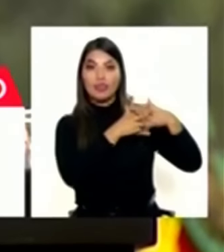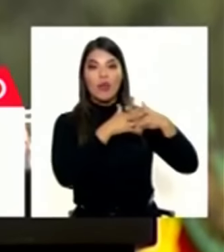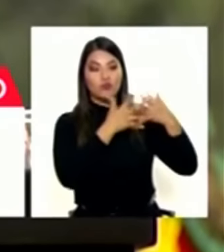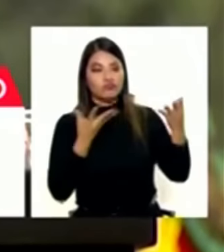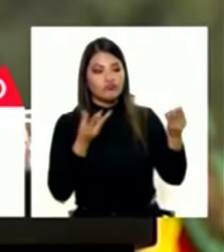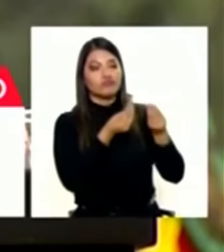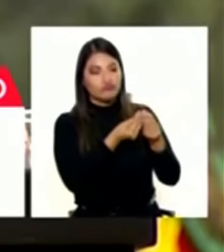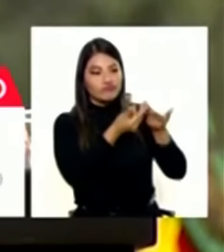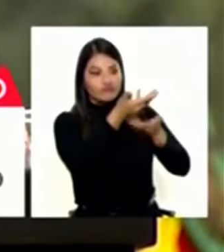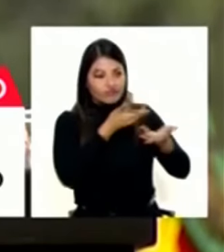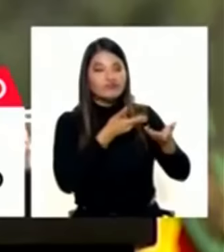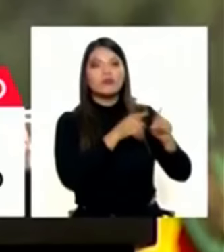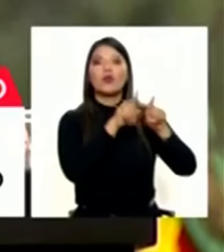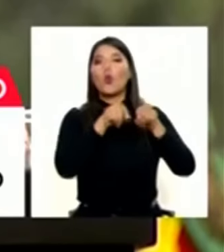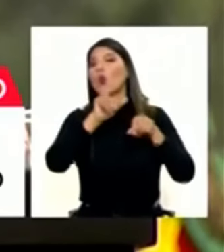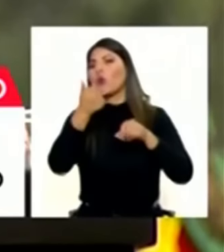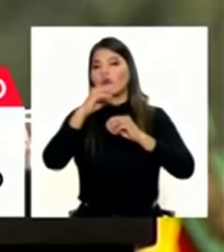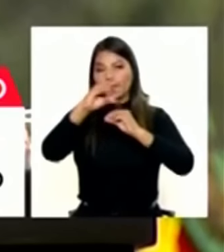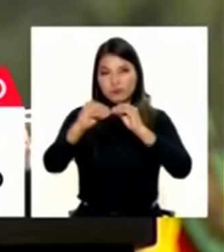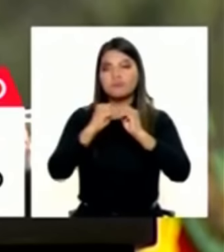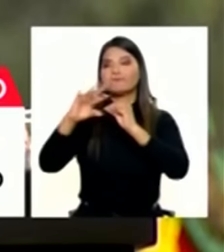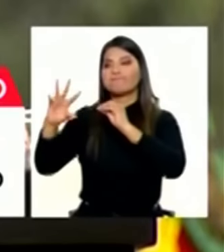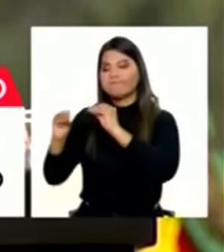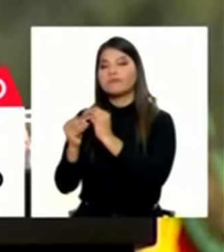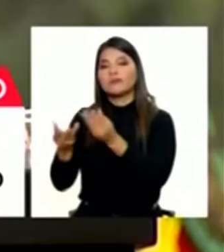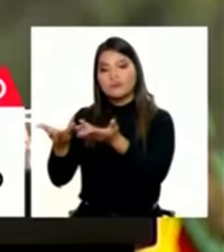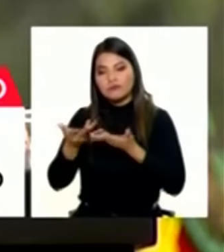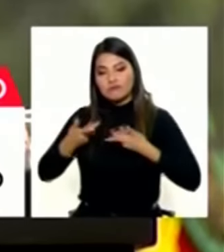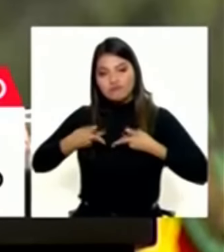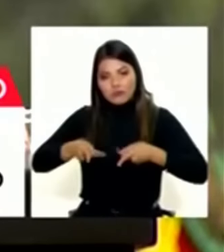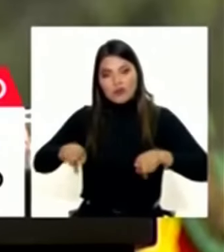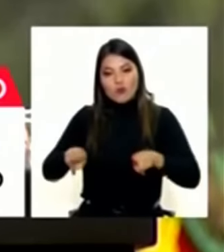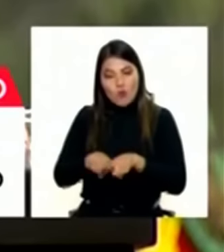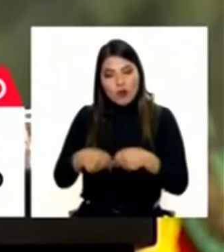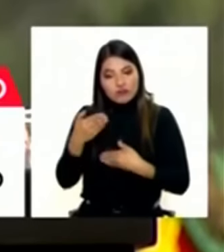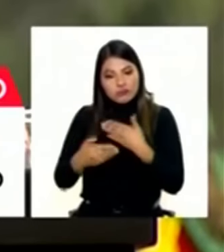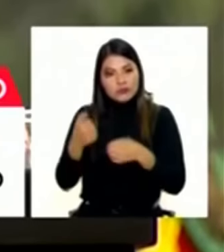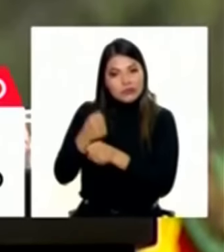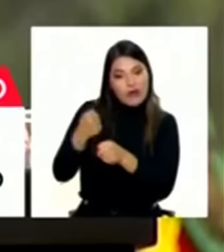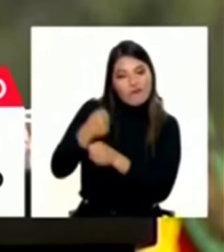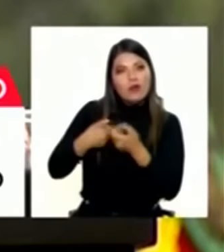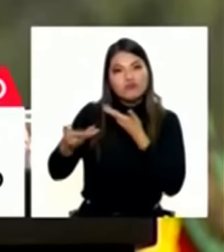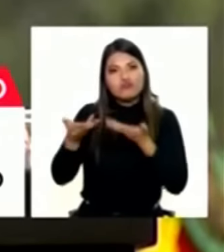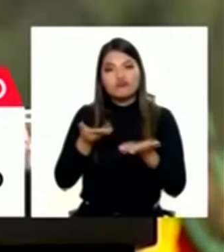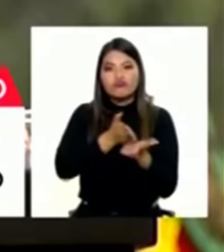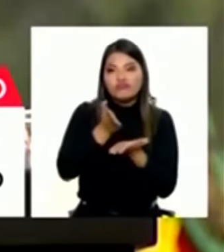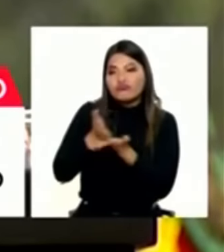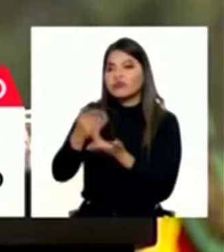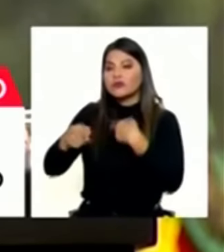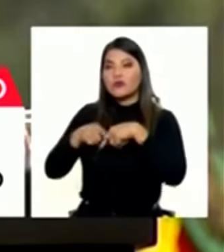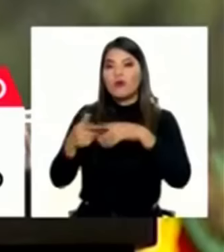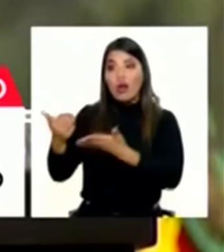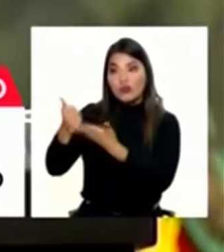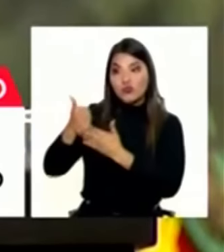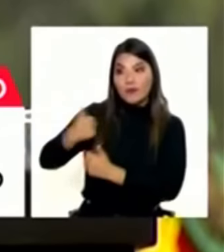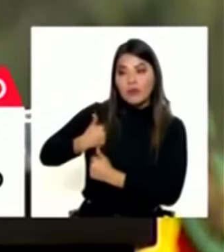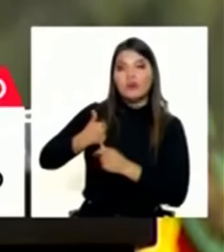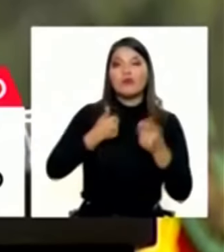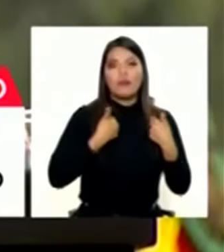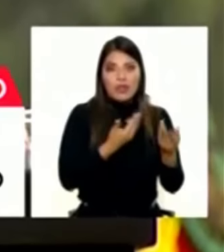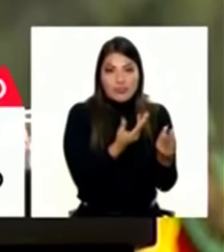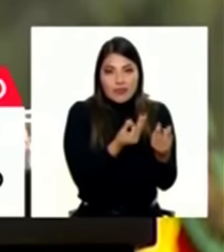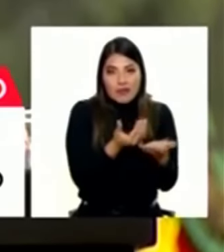y otros mecanismos complementarios que nos permitirán retornar al acceso de los programas de ayuda militar y